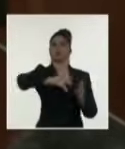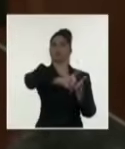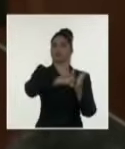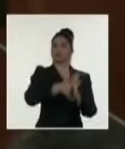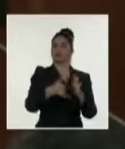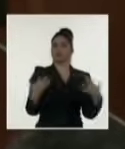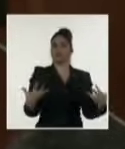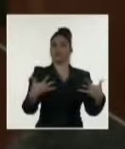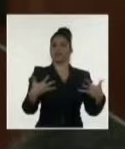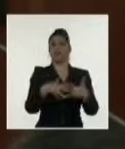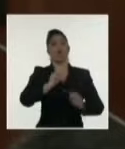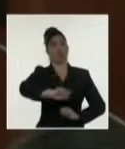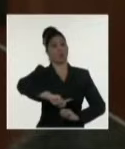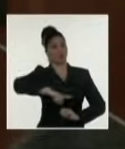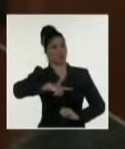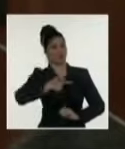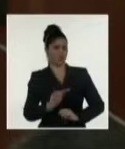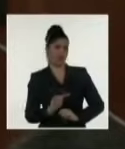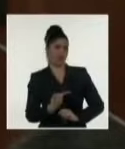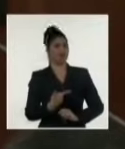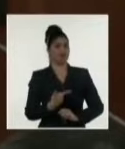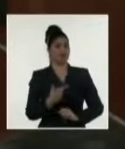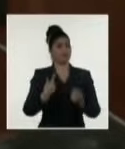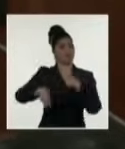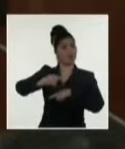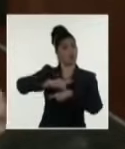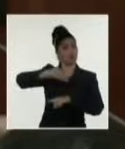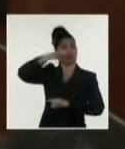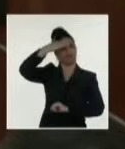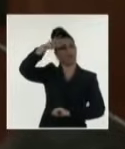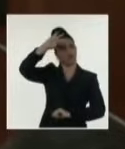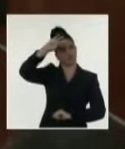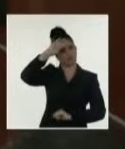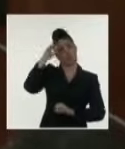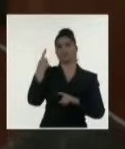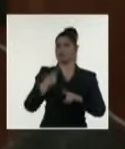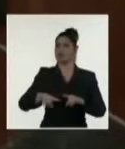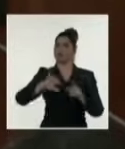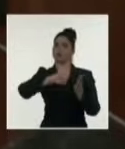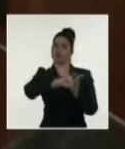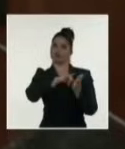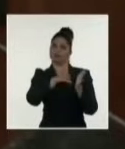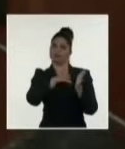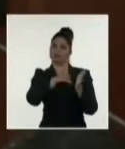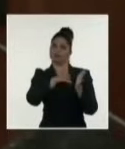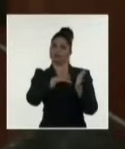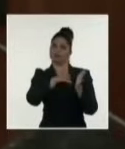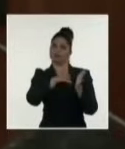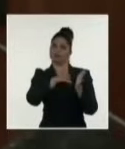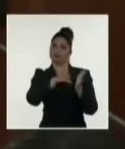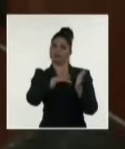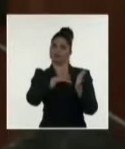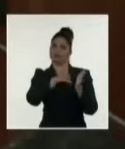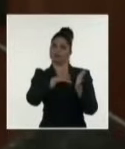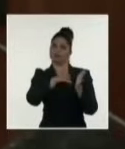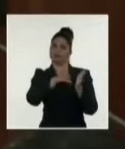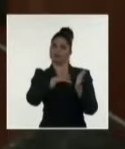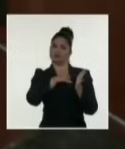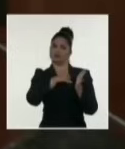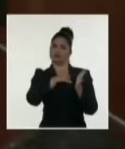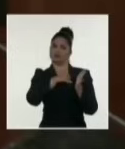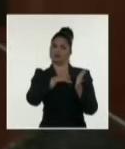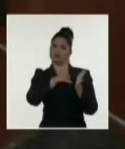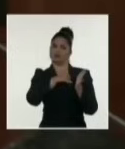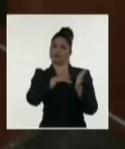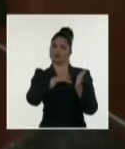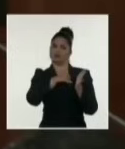cultural que se nos hace hay otro proyecto que tiene que ver con la teoría marxista el pensamiento la la Oye para reunir las propuestas